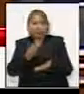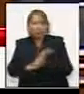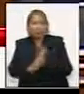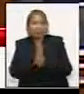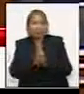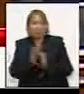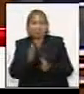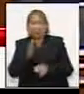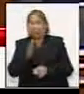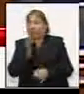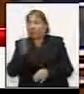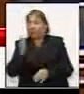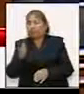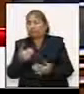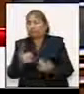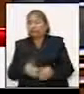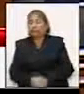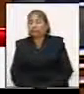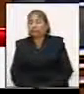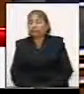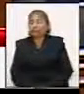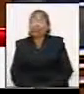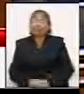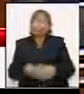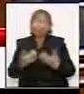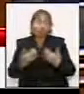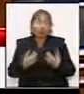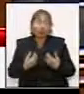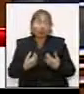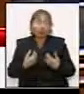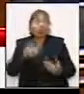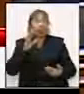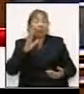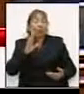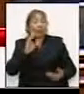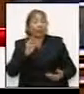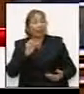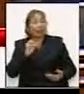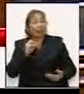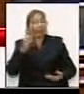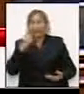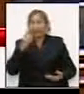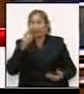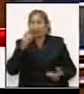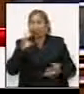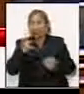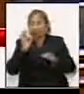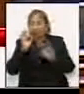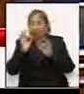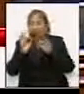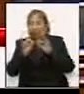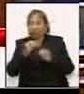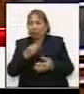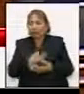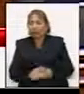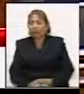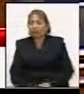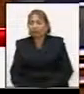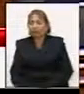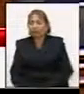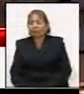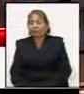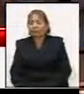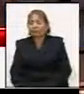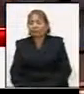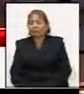Presidenta. Ahora vamos a tener 50 millones para poder elegir de manera...